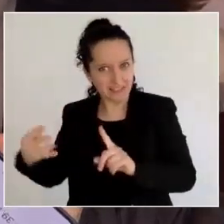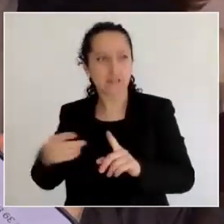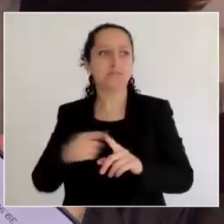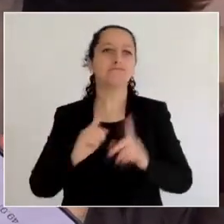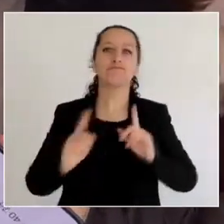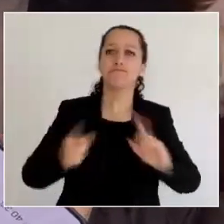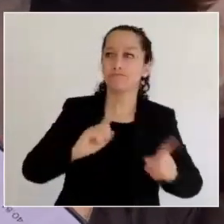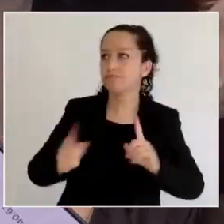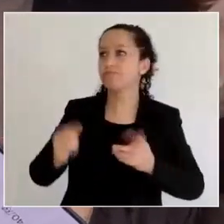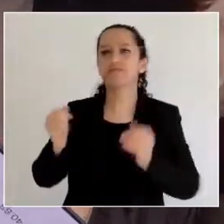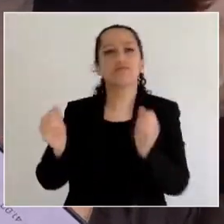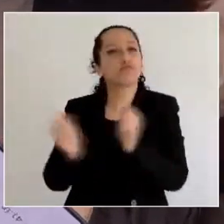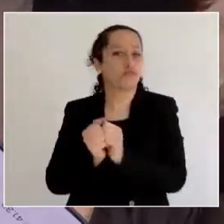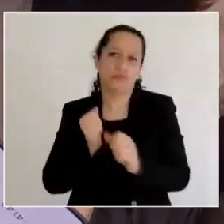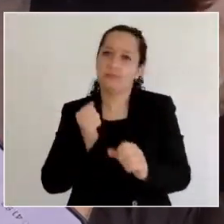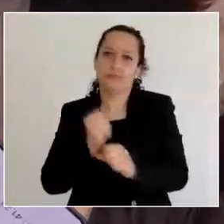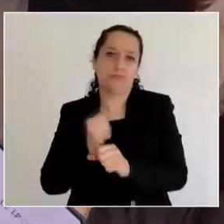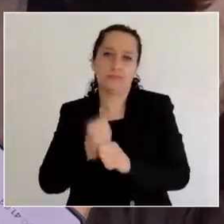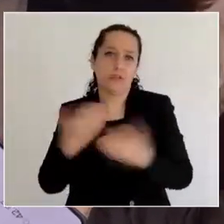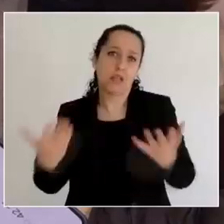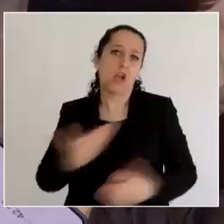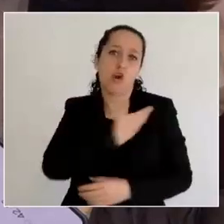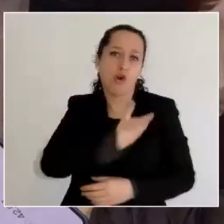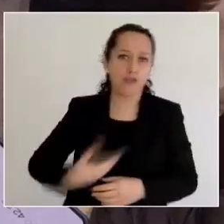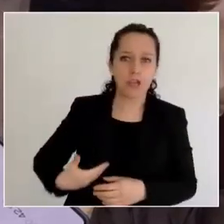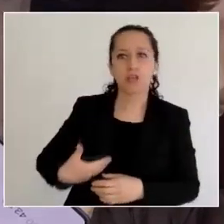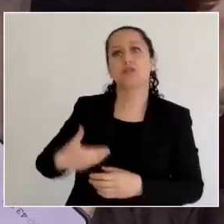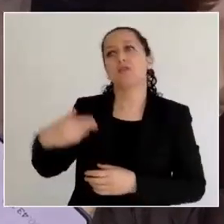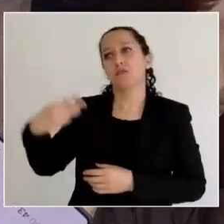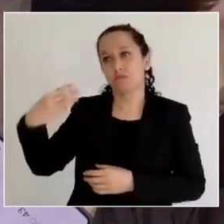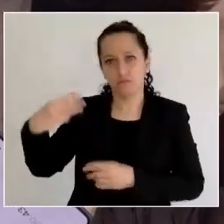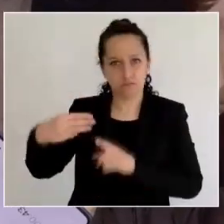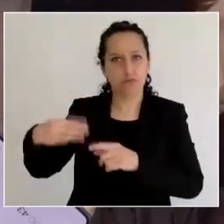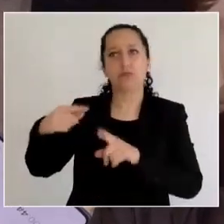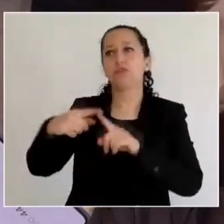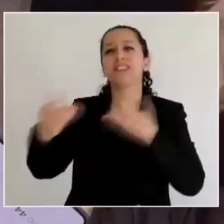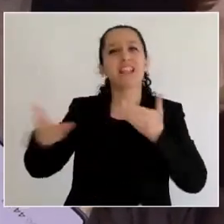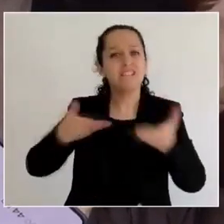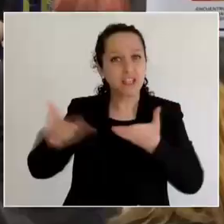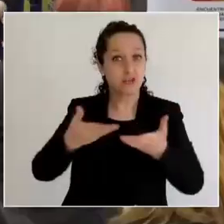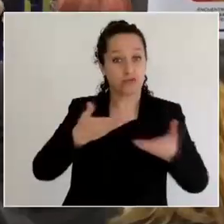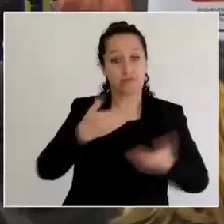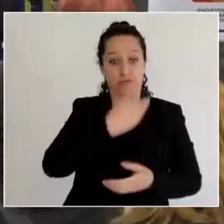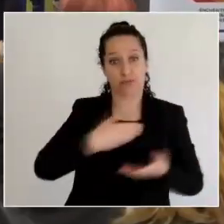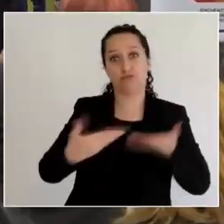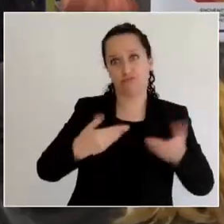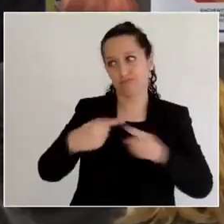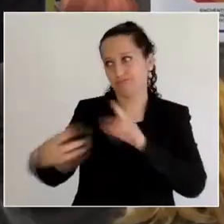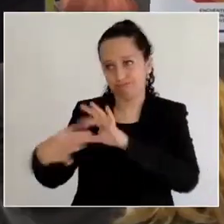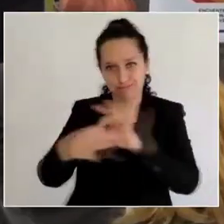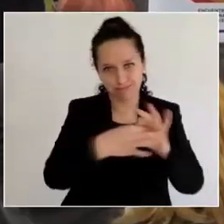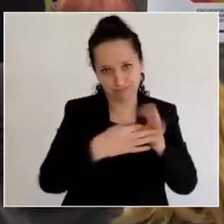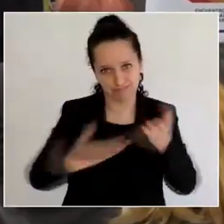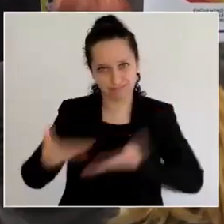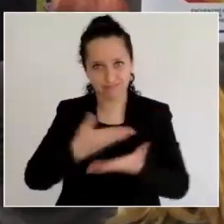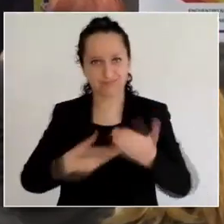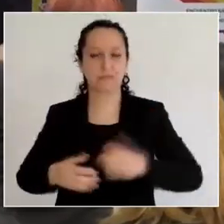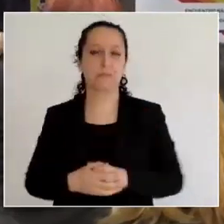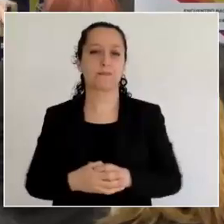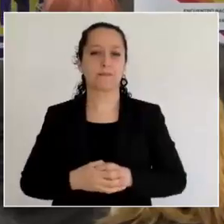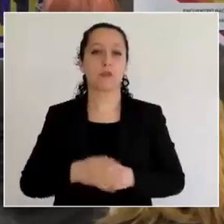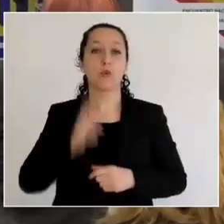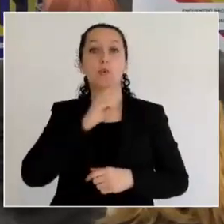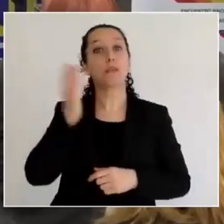coordinación que hemos logrado en conjunto con el gobierno y los distintos servicios del gobierno. Los últimos encuentros se